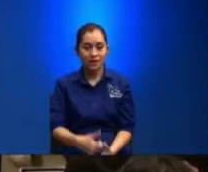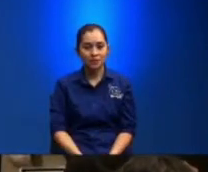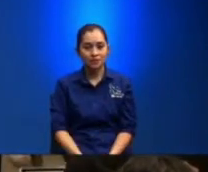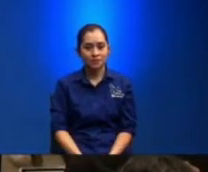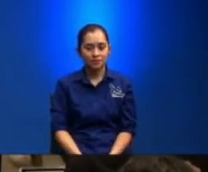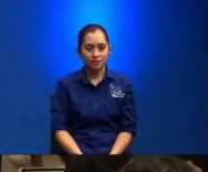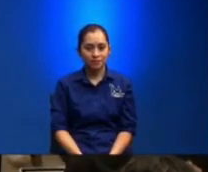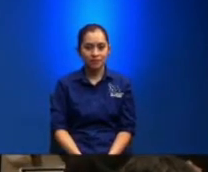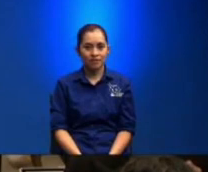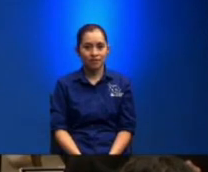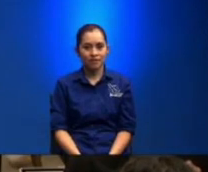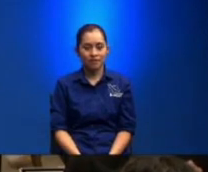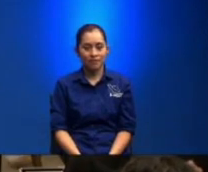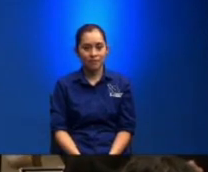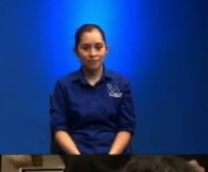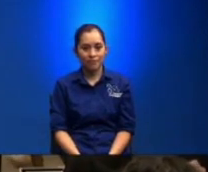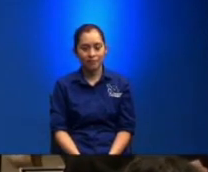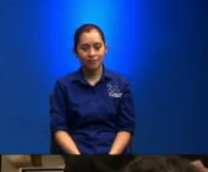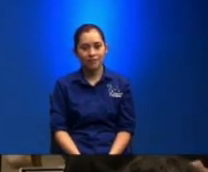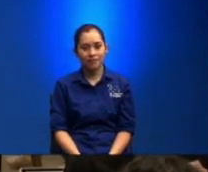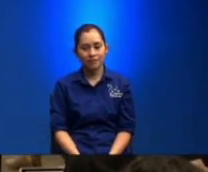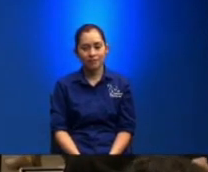clearwater revival